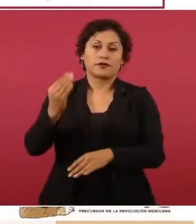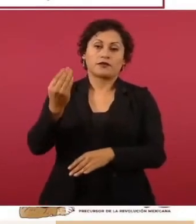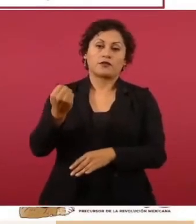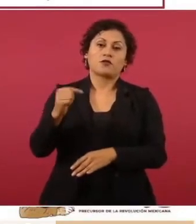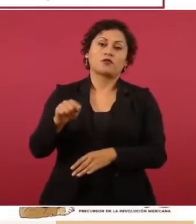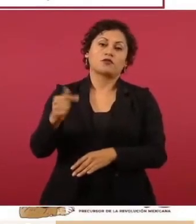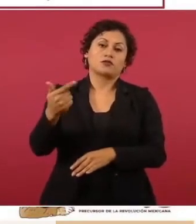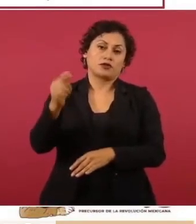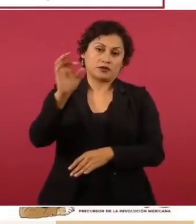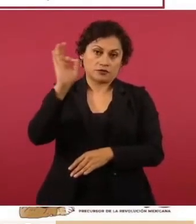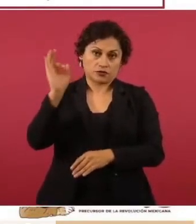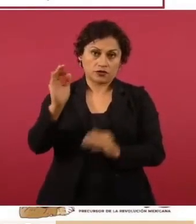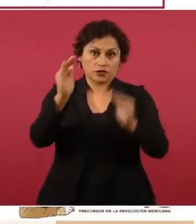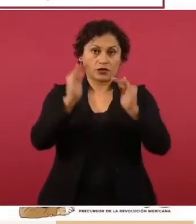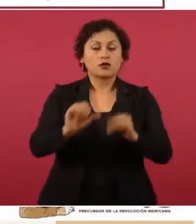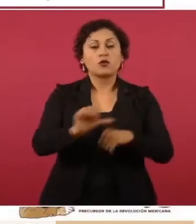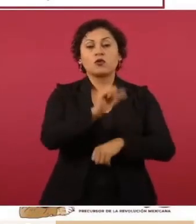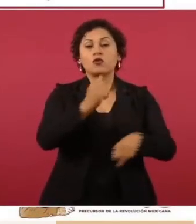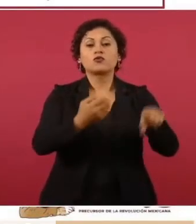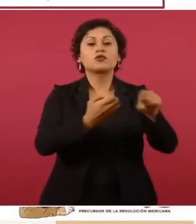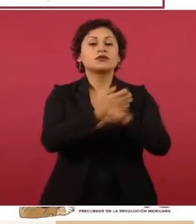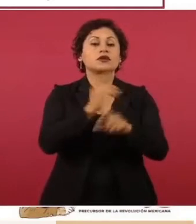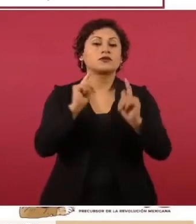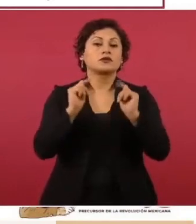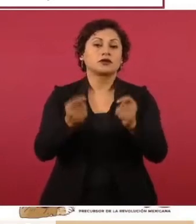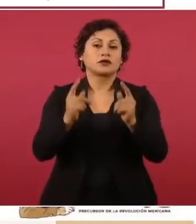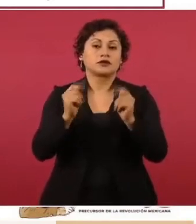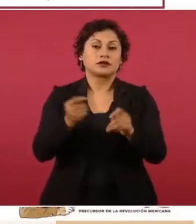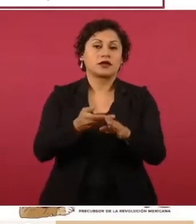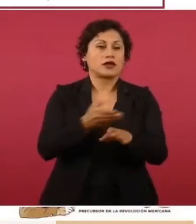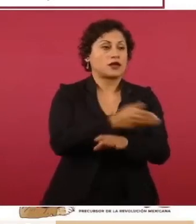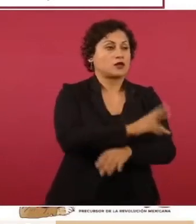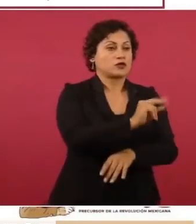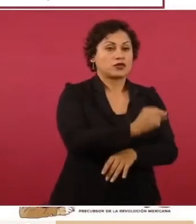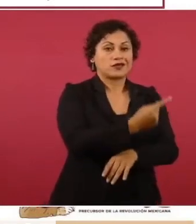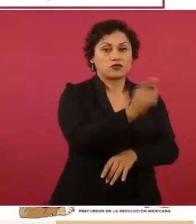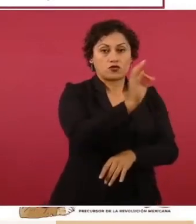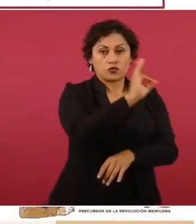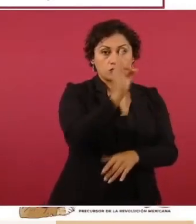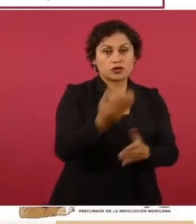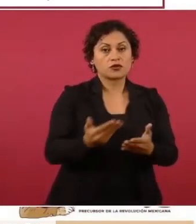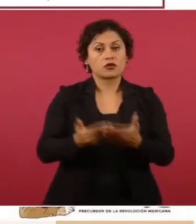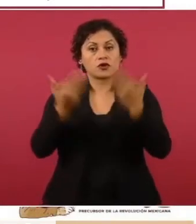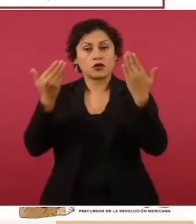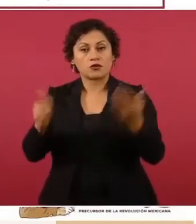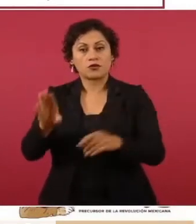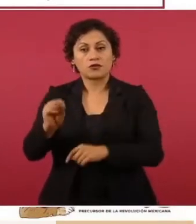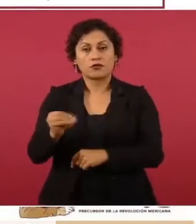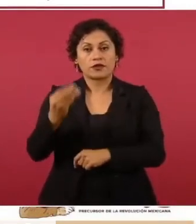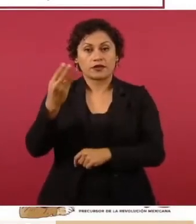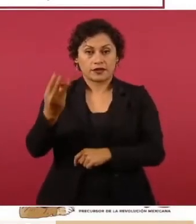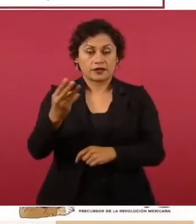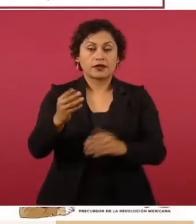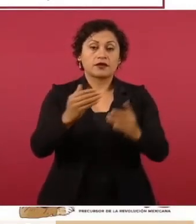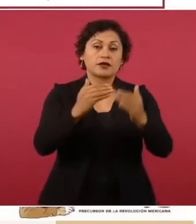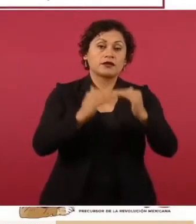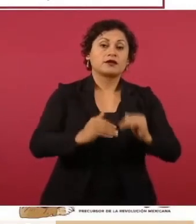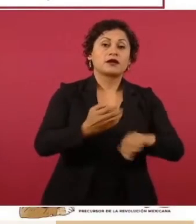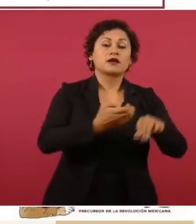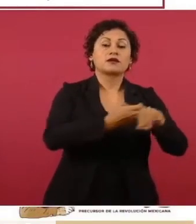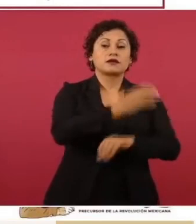99.7%. En el caso de Tlaxcala, en julio, que estamos al 81%, ya pasamos al 93%. En el caso de Colima, que estábamos